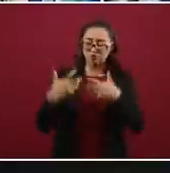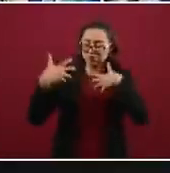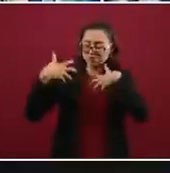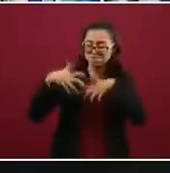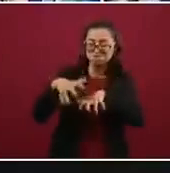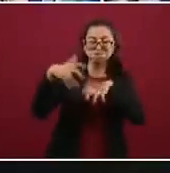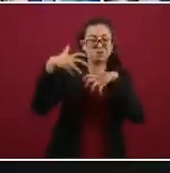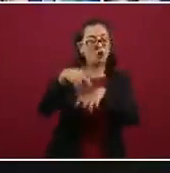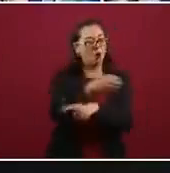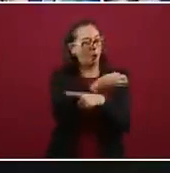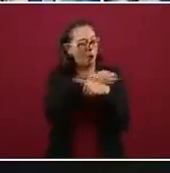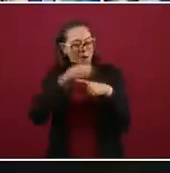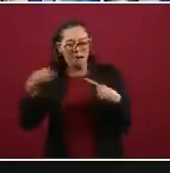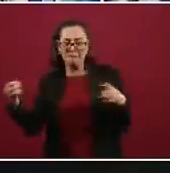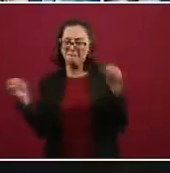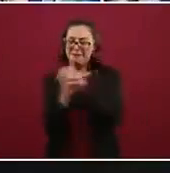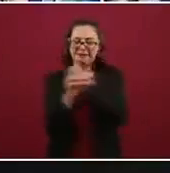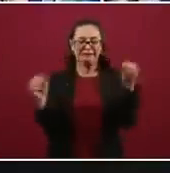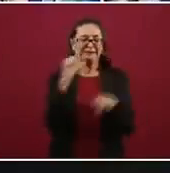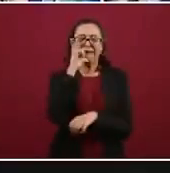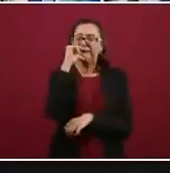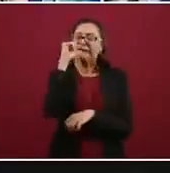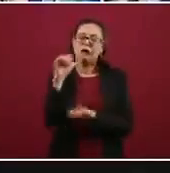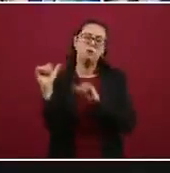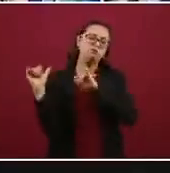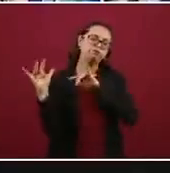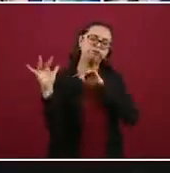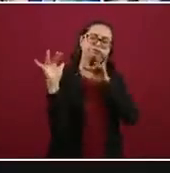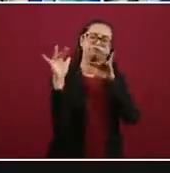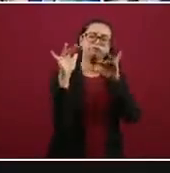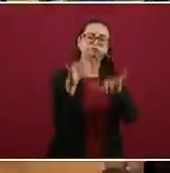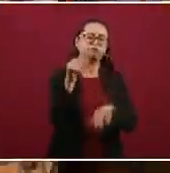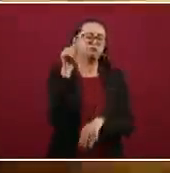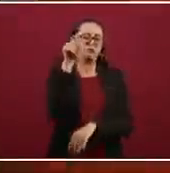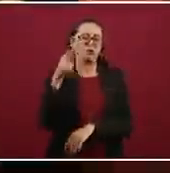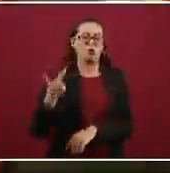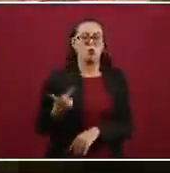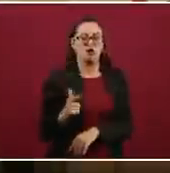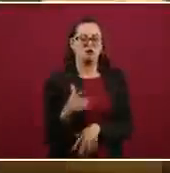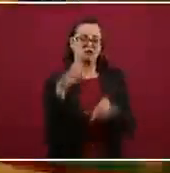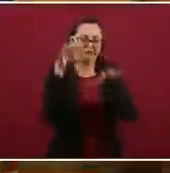desorganizado, horda casi, con el que se llega a Guanajuato.